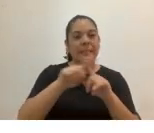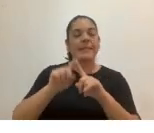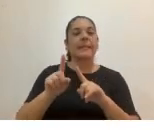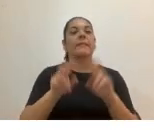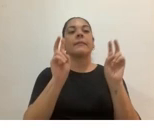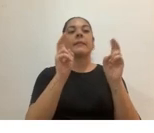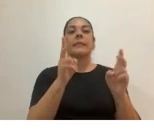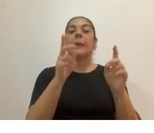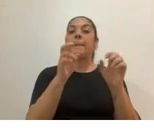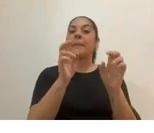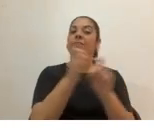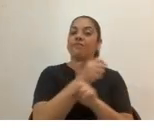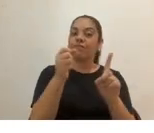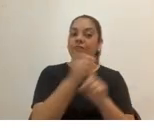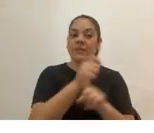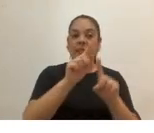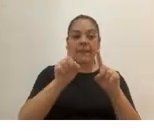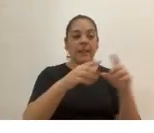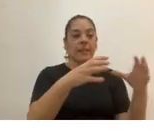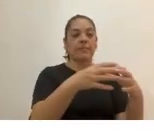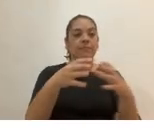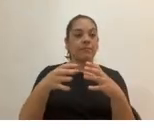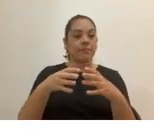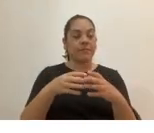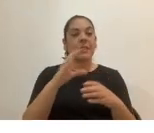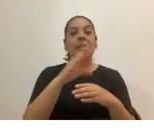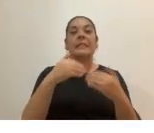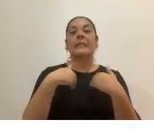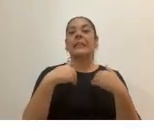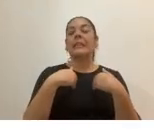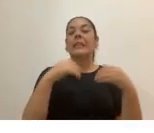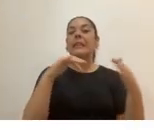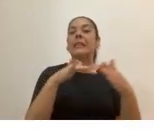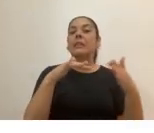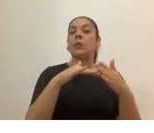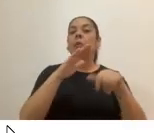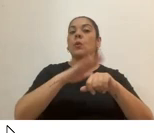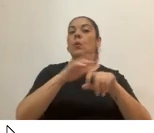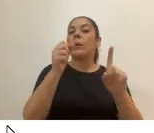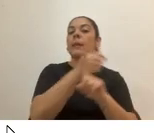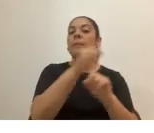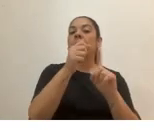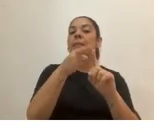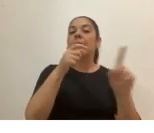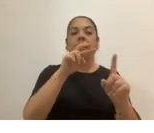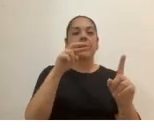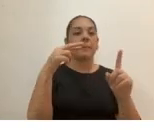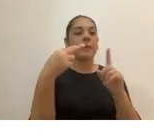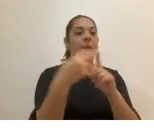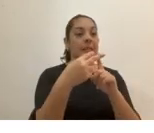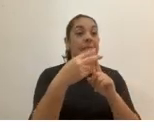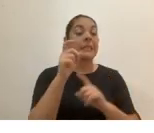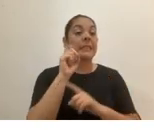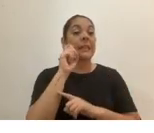poblaciones y cuenta con formación en estudios de las violencias desde una perspectiva de género e